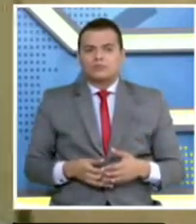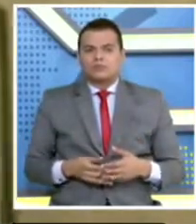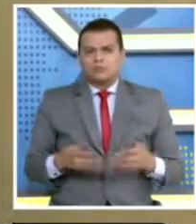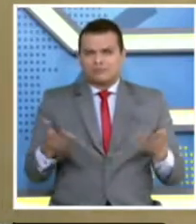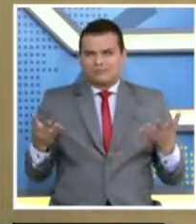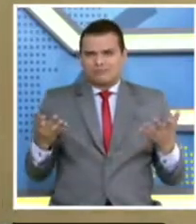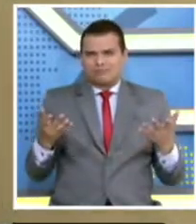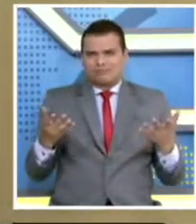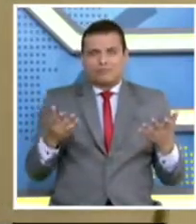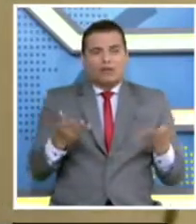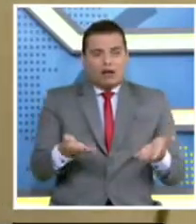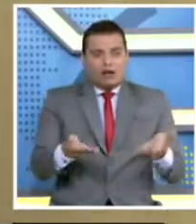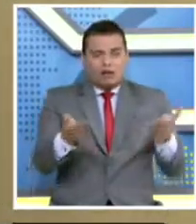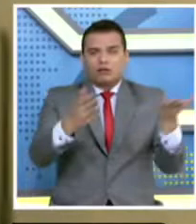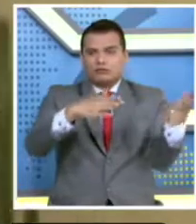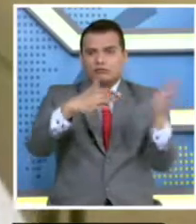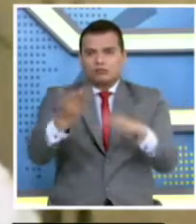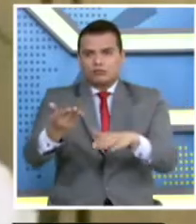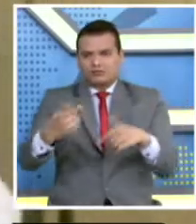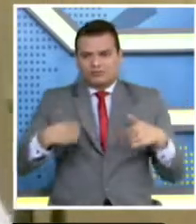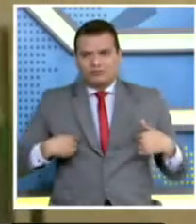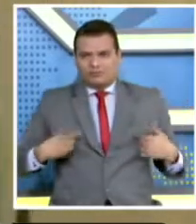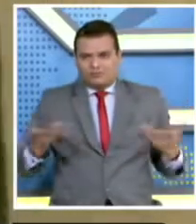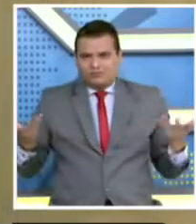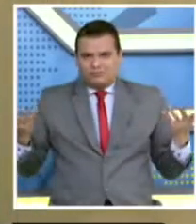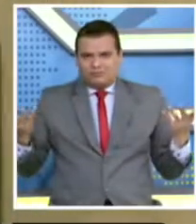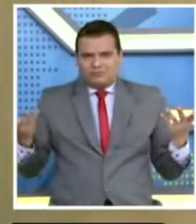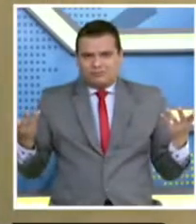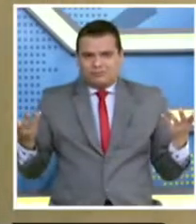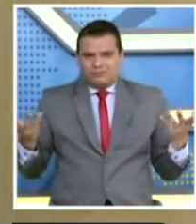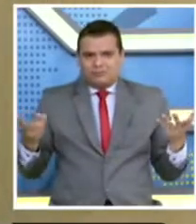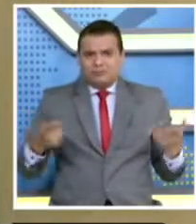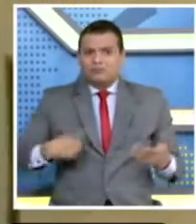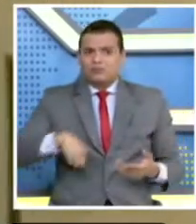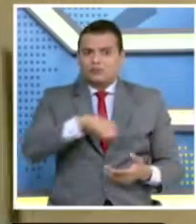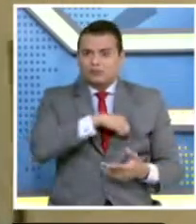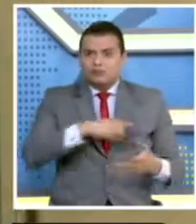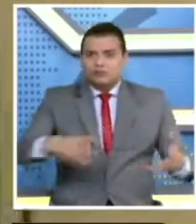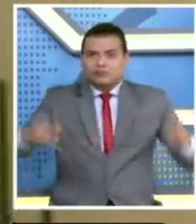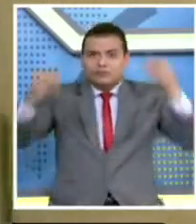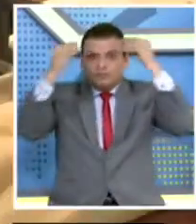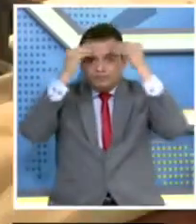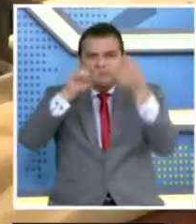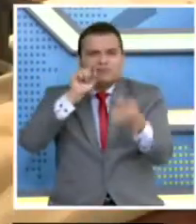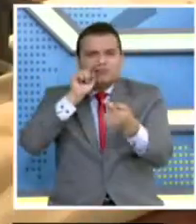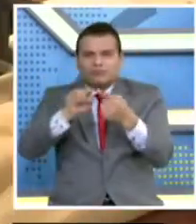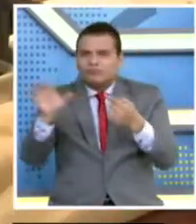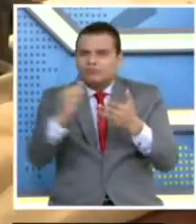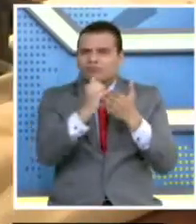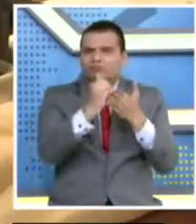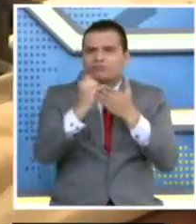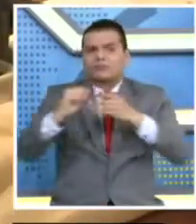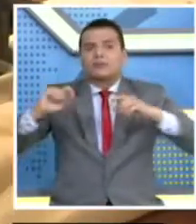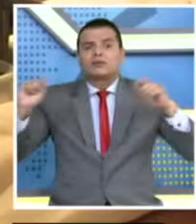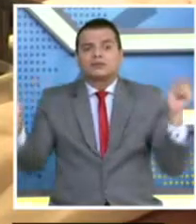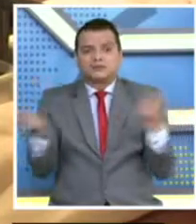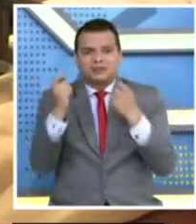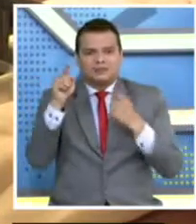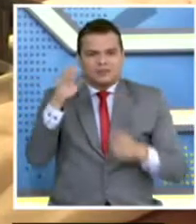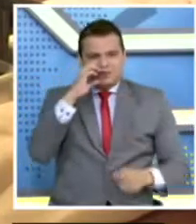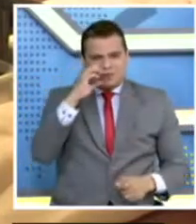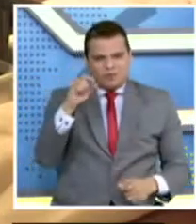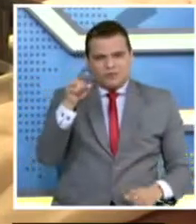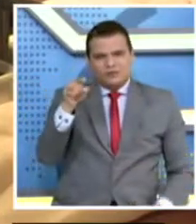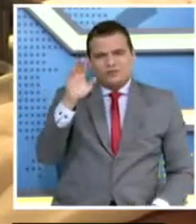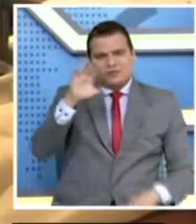Que dejemos morir al mundo. Nosotros fuimos formados para salvar. Las amenazas al médico barranquillero